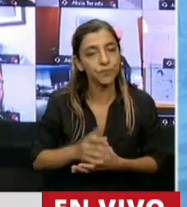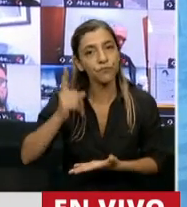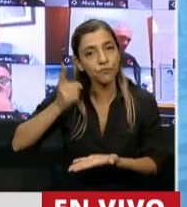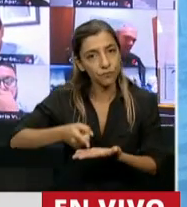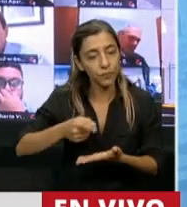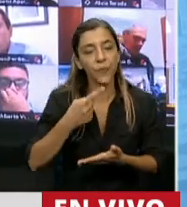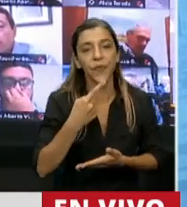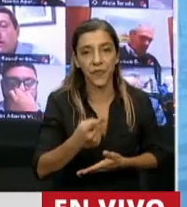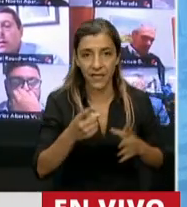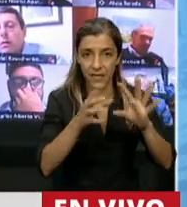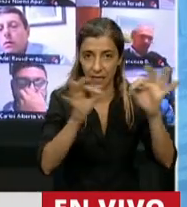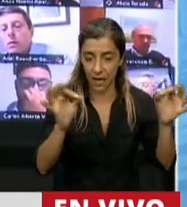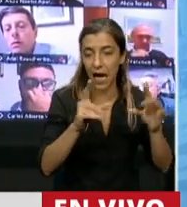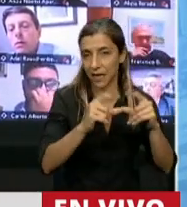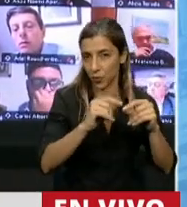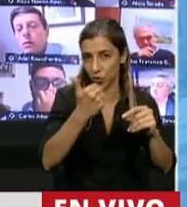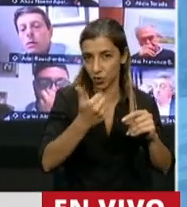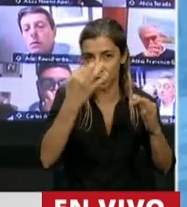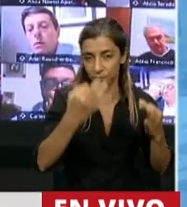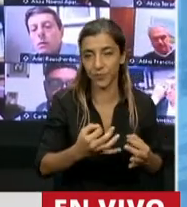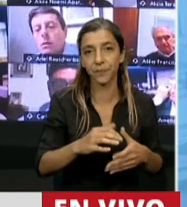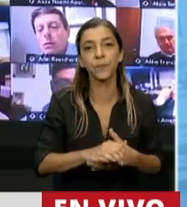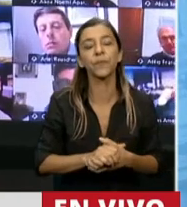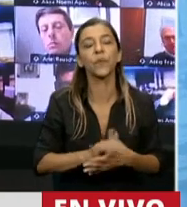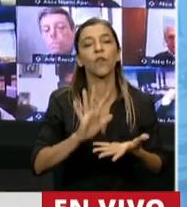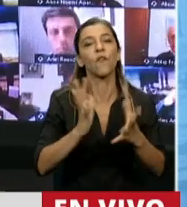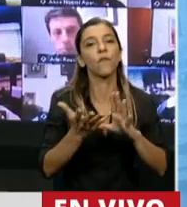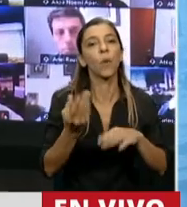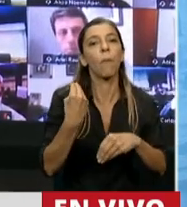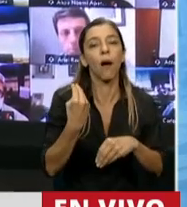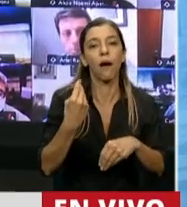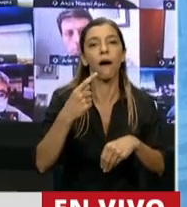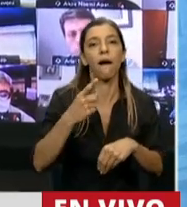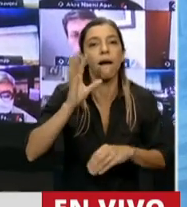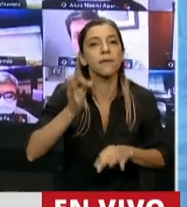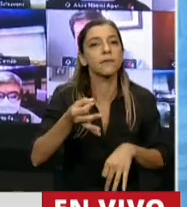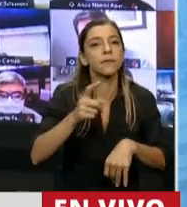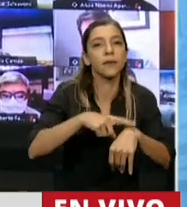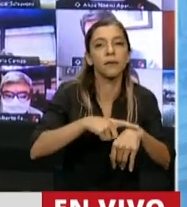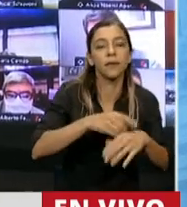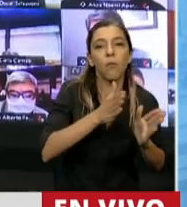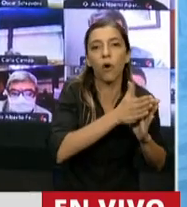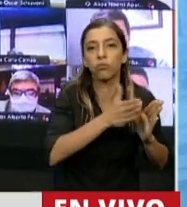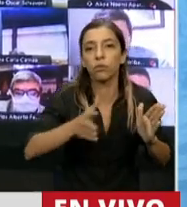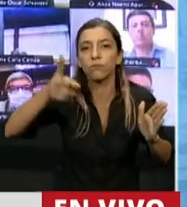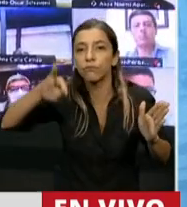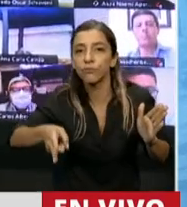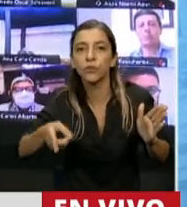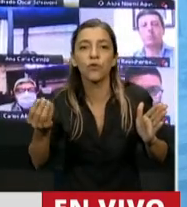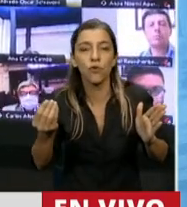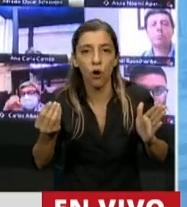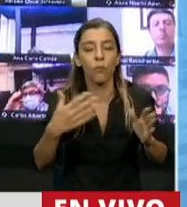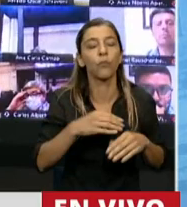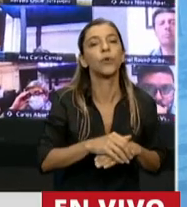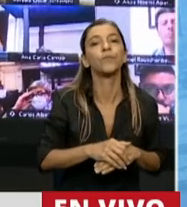Dice el artículo 6 dice, modo de contar los intervalos del derecho. El modo de contar los intervalos del derecho es el siguiente. Día